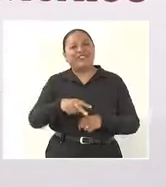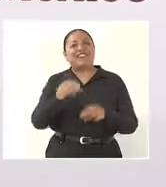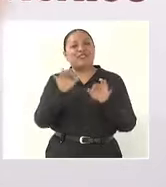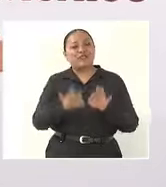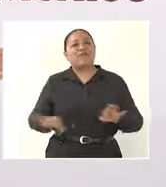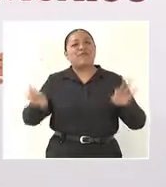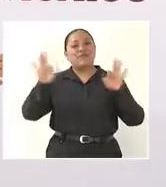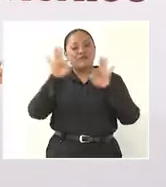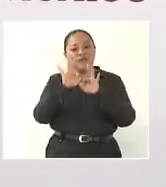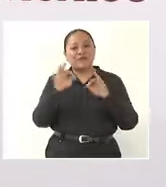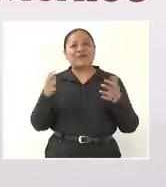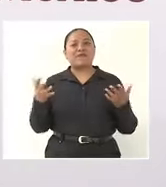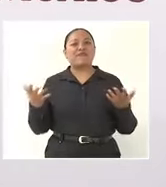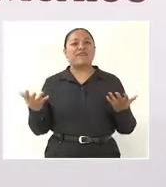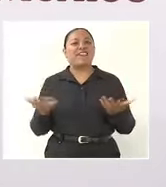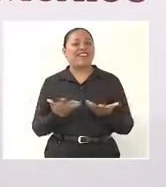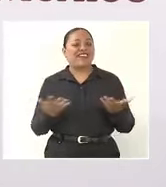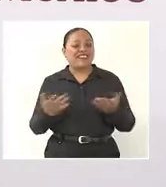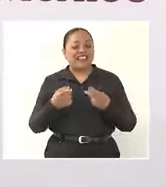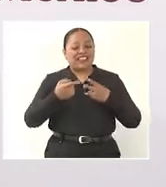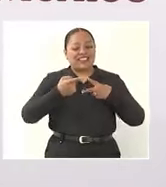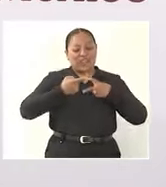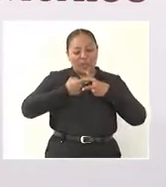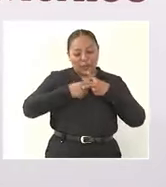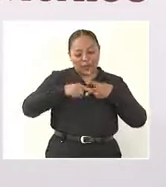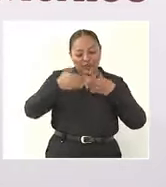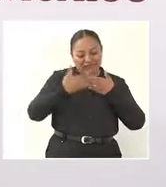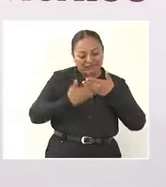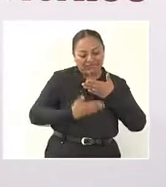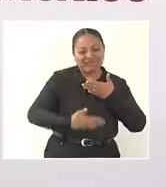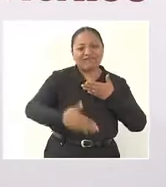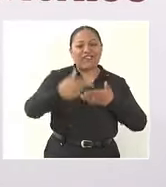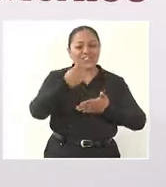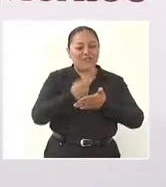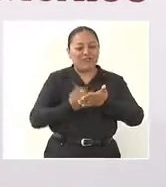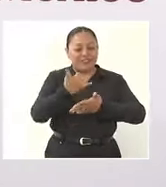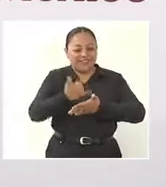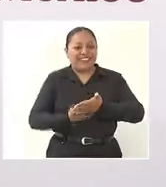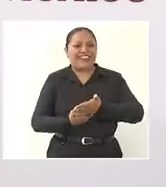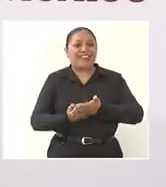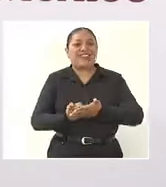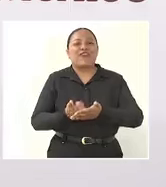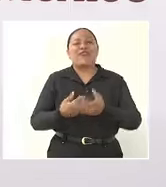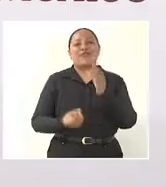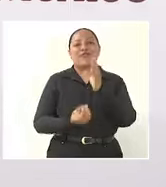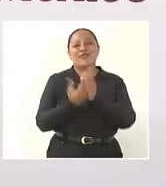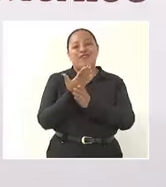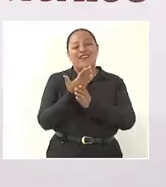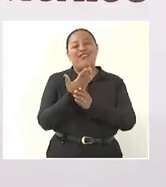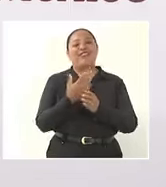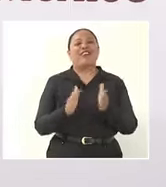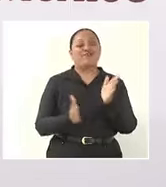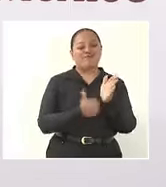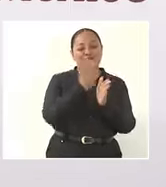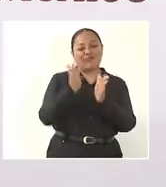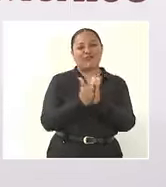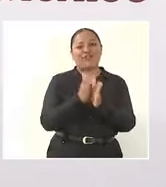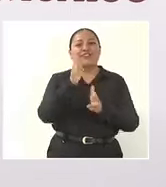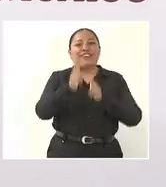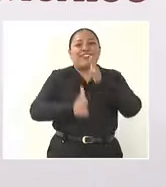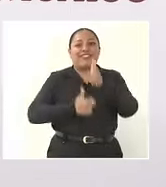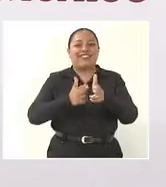de este gran proyecto de la doctora Sheinbaum, el inicio de la construcción del Tren México-Querétaro. ¿Y por